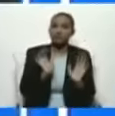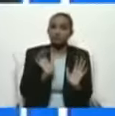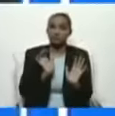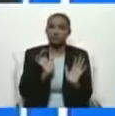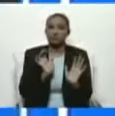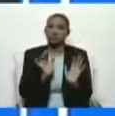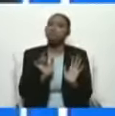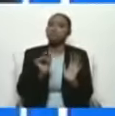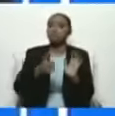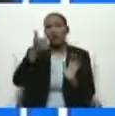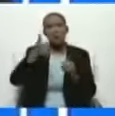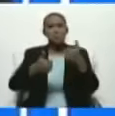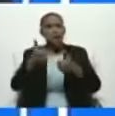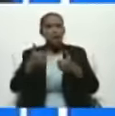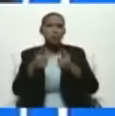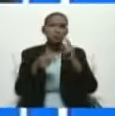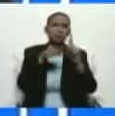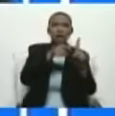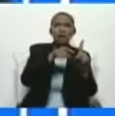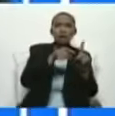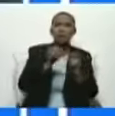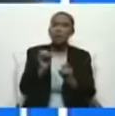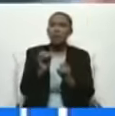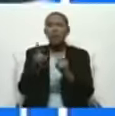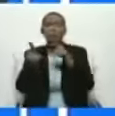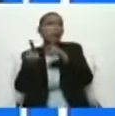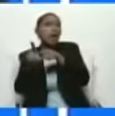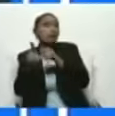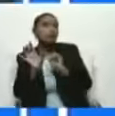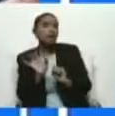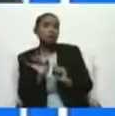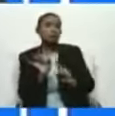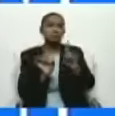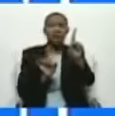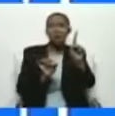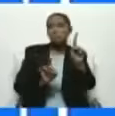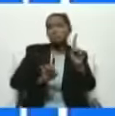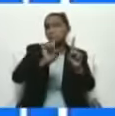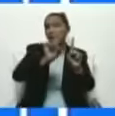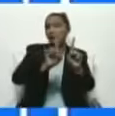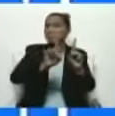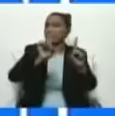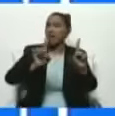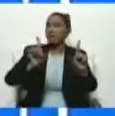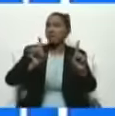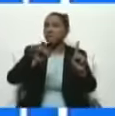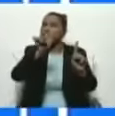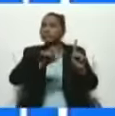este, el otro, que si, qué sé yo, Ceballos, Ecarri, Martínez, Brito,